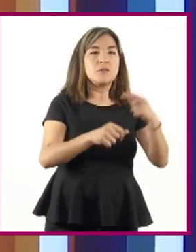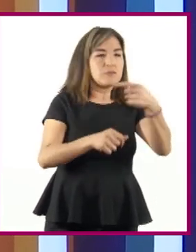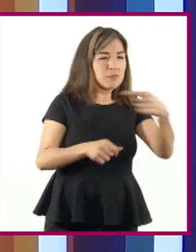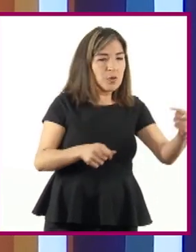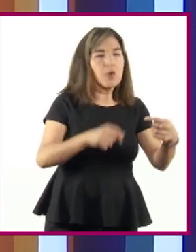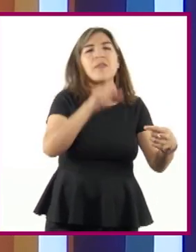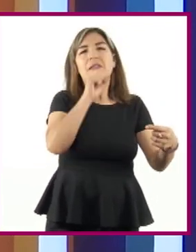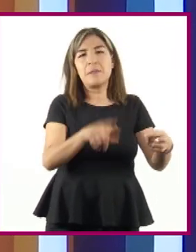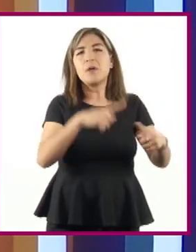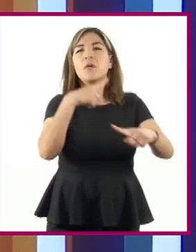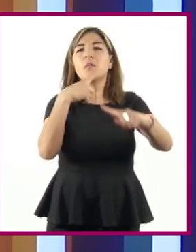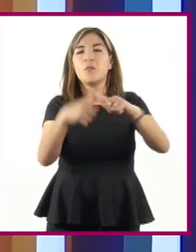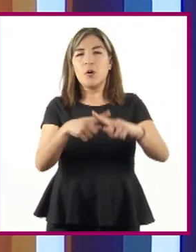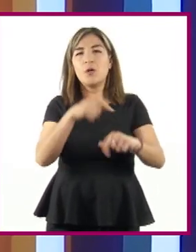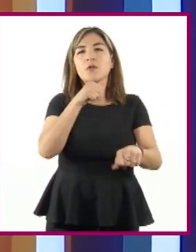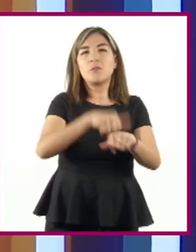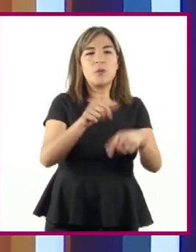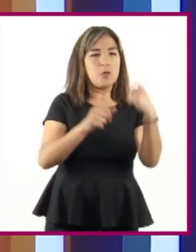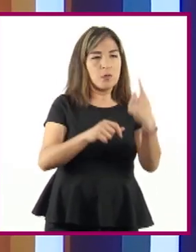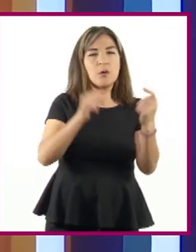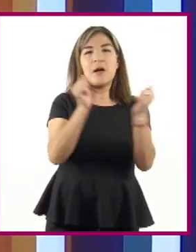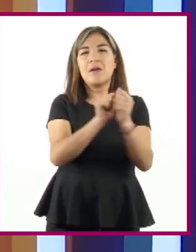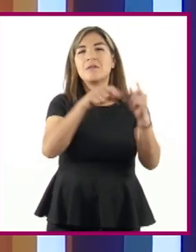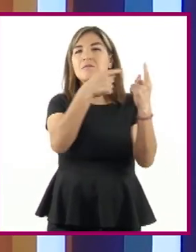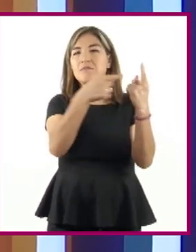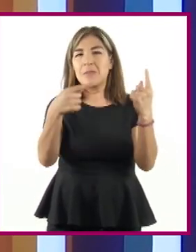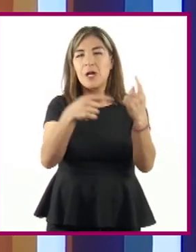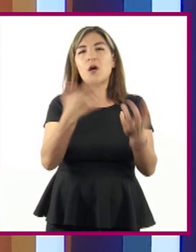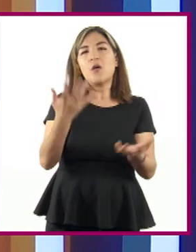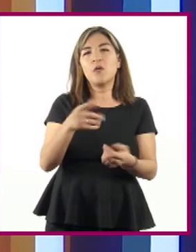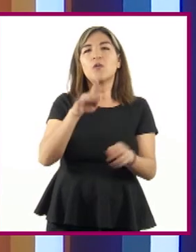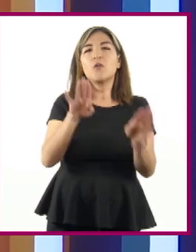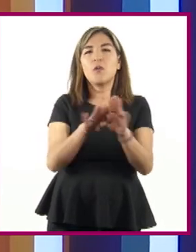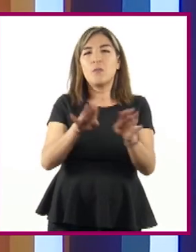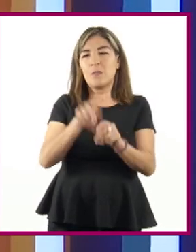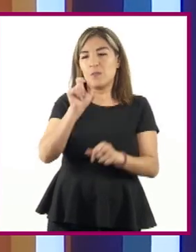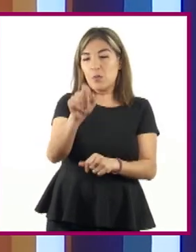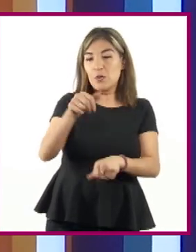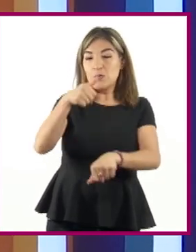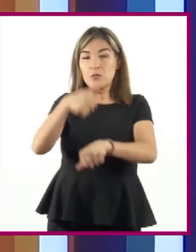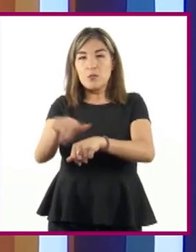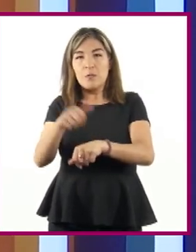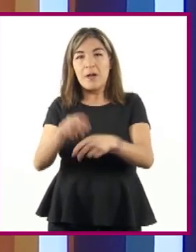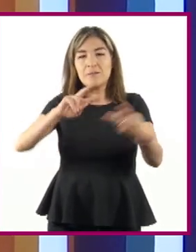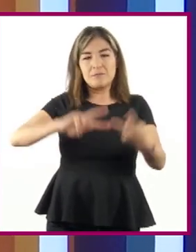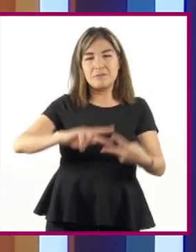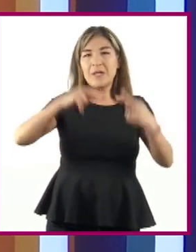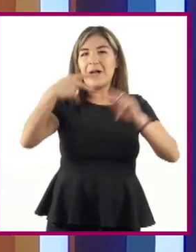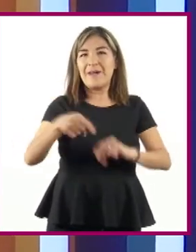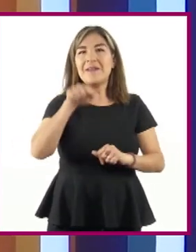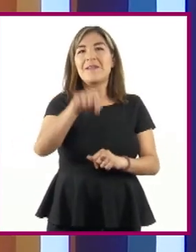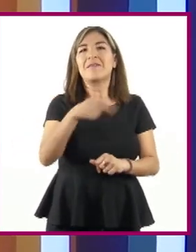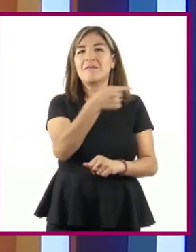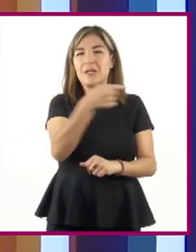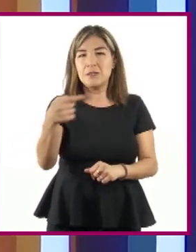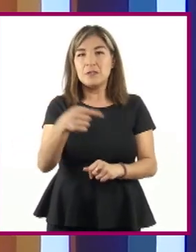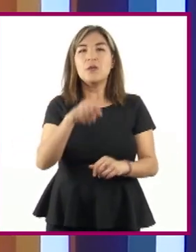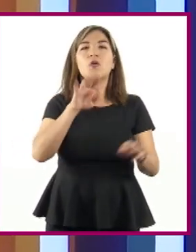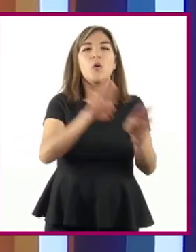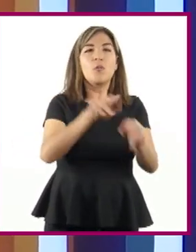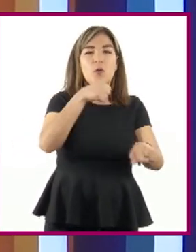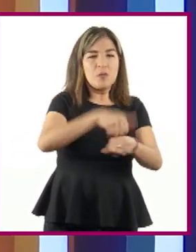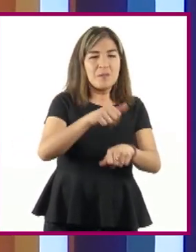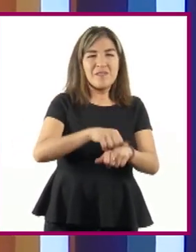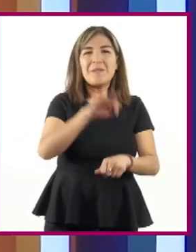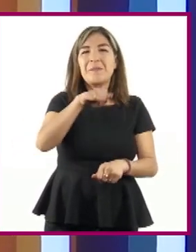la multiplicación de un entero por una fracción, un decimal por fracción e incluso fracciones mixtas por enteros